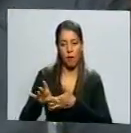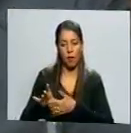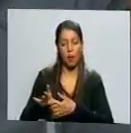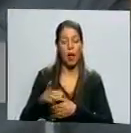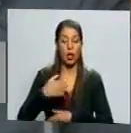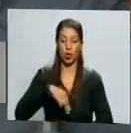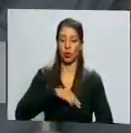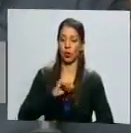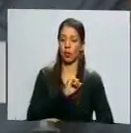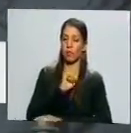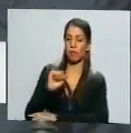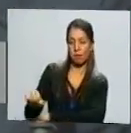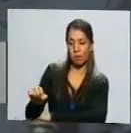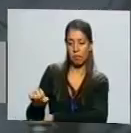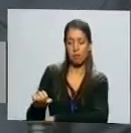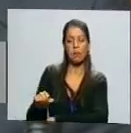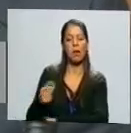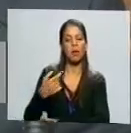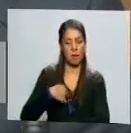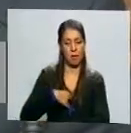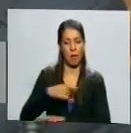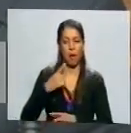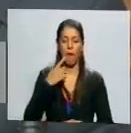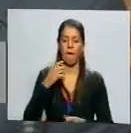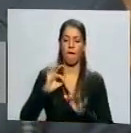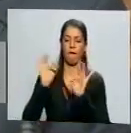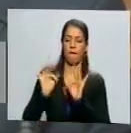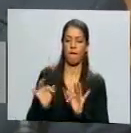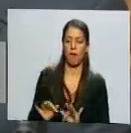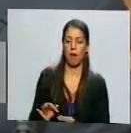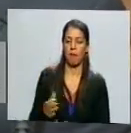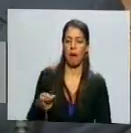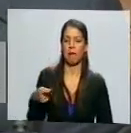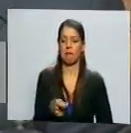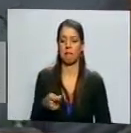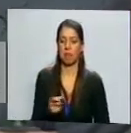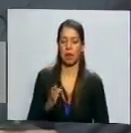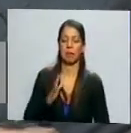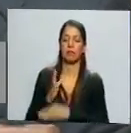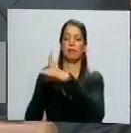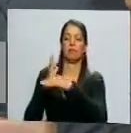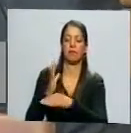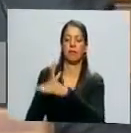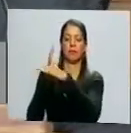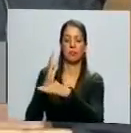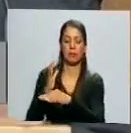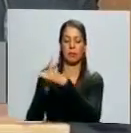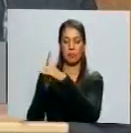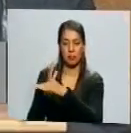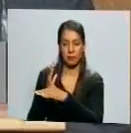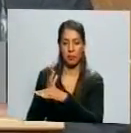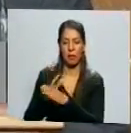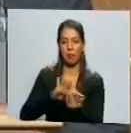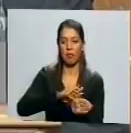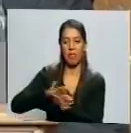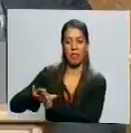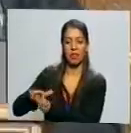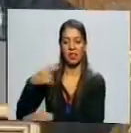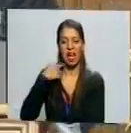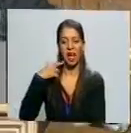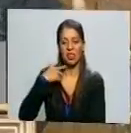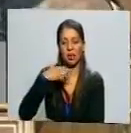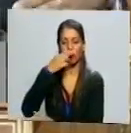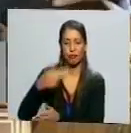vamos a vencer mecanismos de saboteo y de boicot que se queden allá en Overseas, en